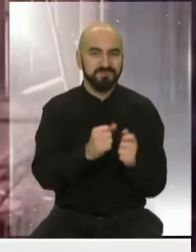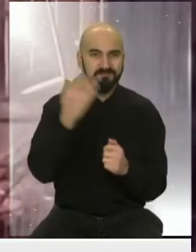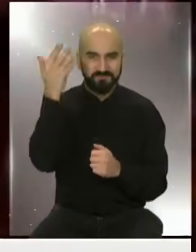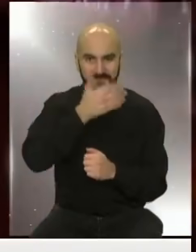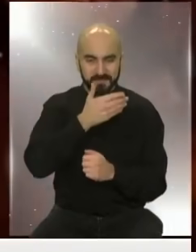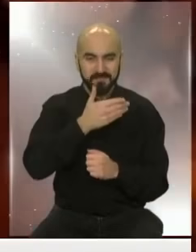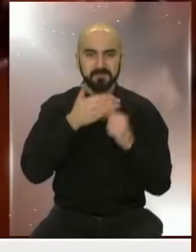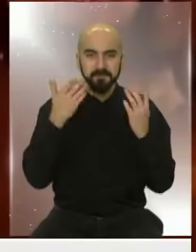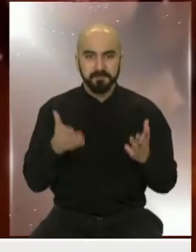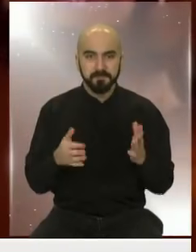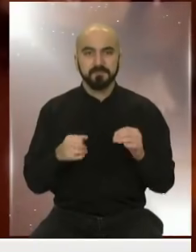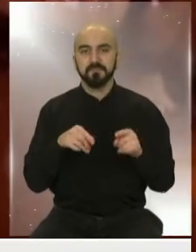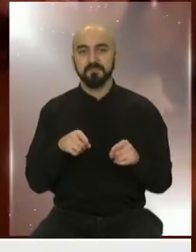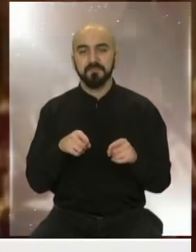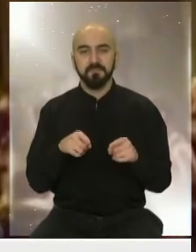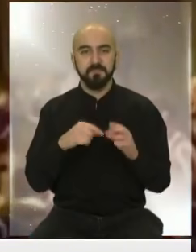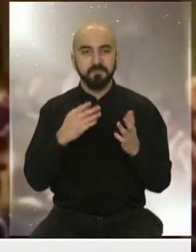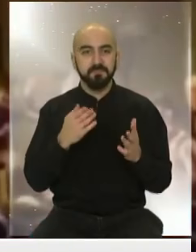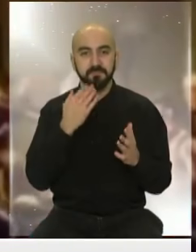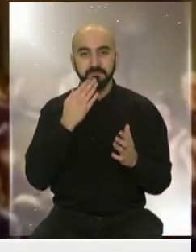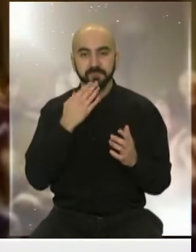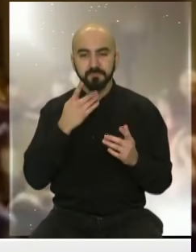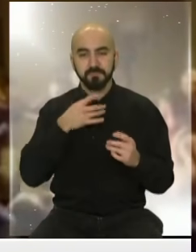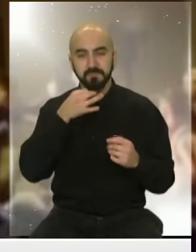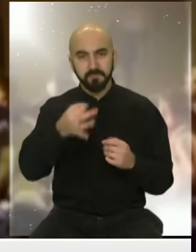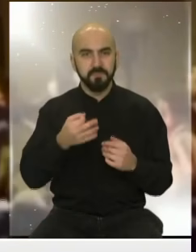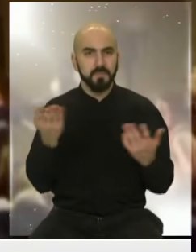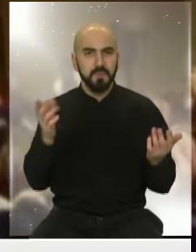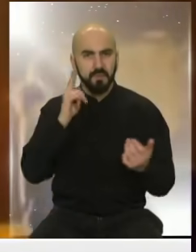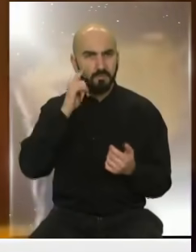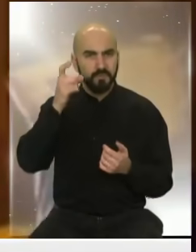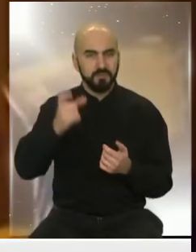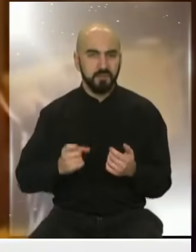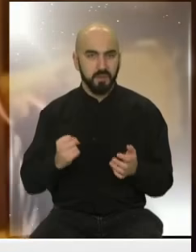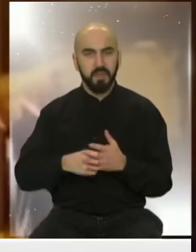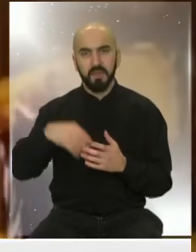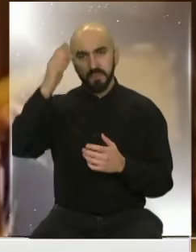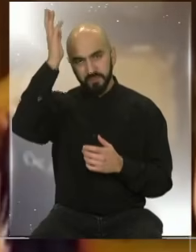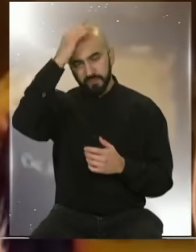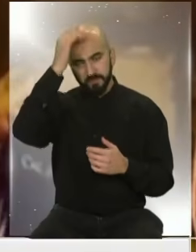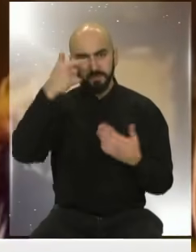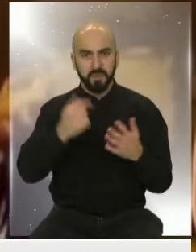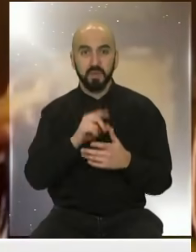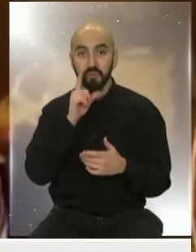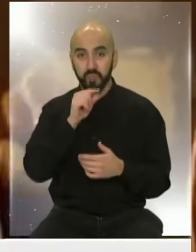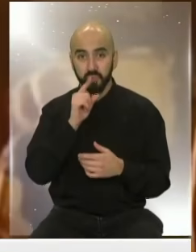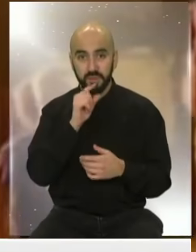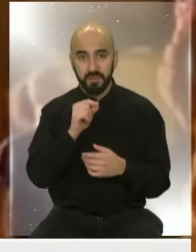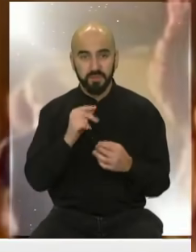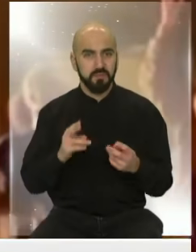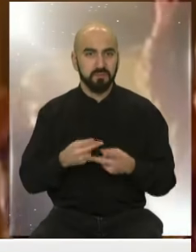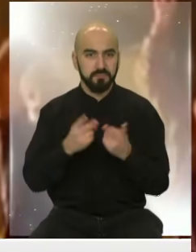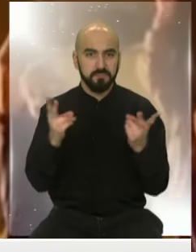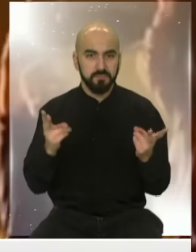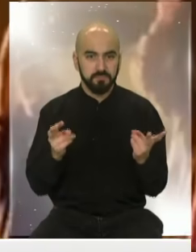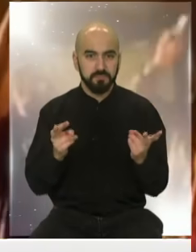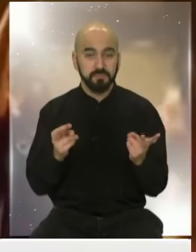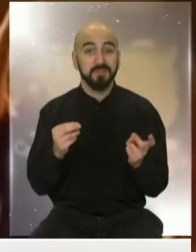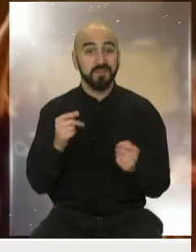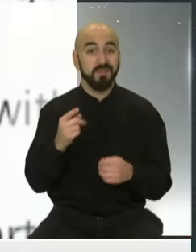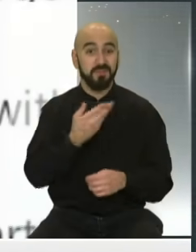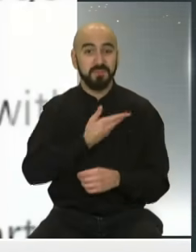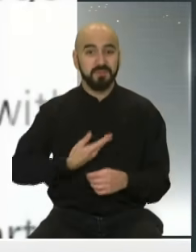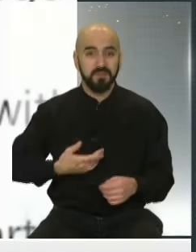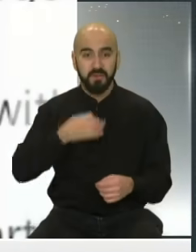Quien se pronunció también sobre esto fue el presidente Donald Trump a través de su cuenta de Twitter. El mandatario señaló textualmente: